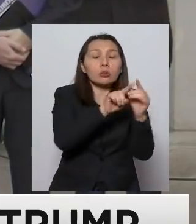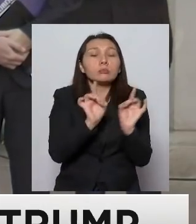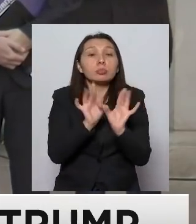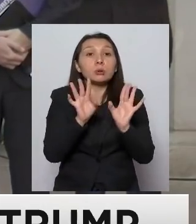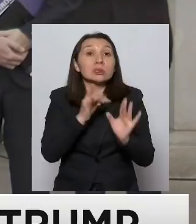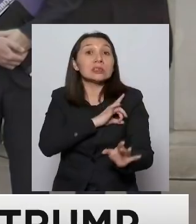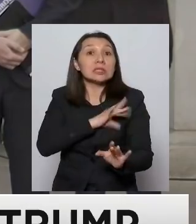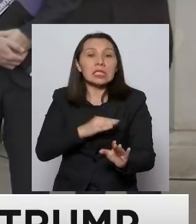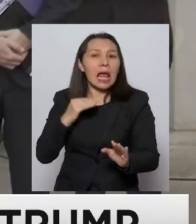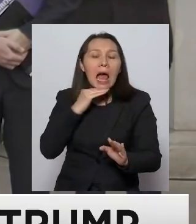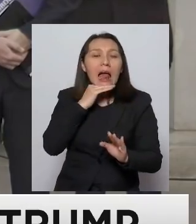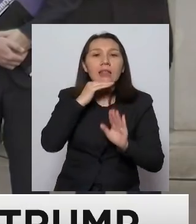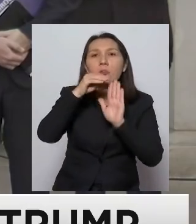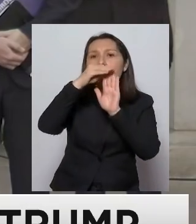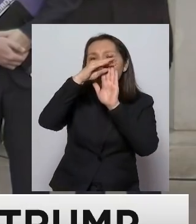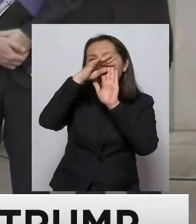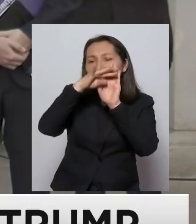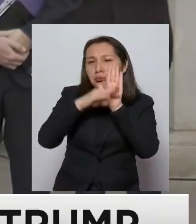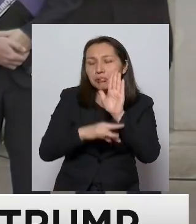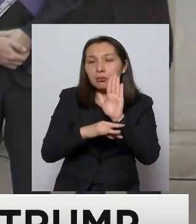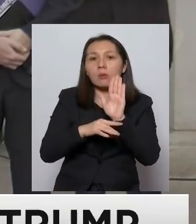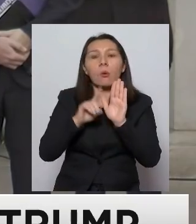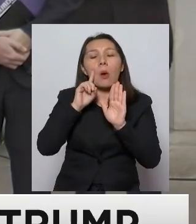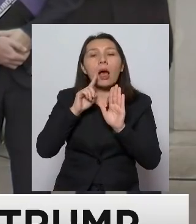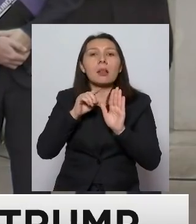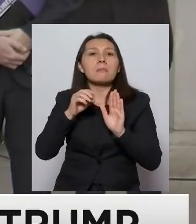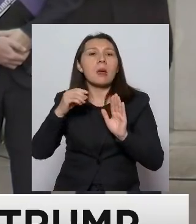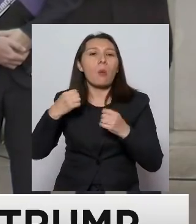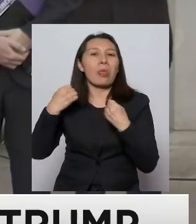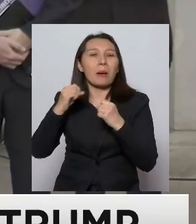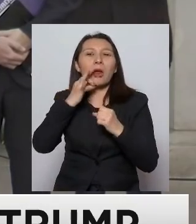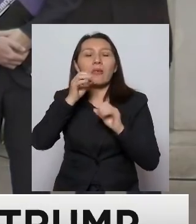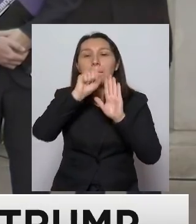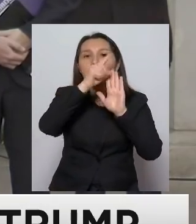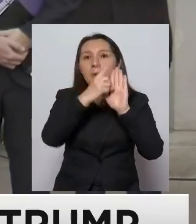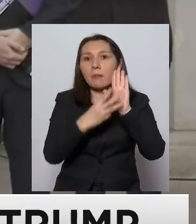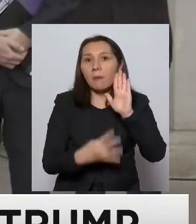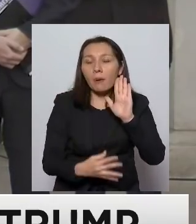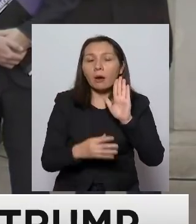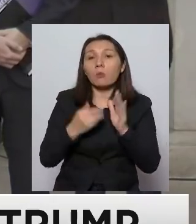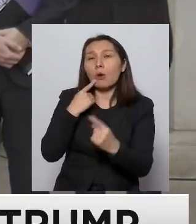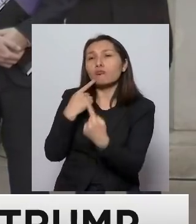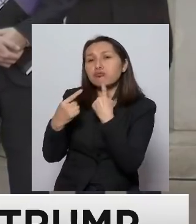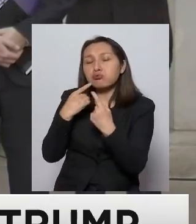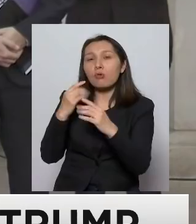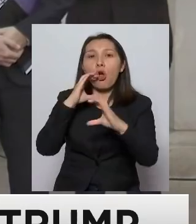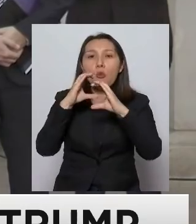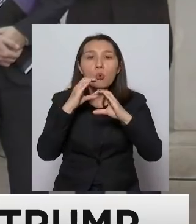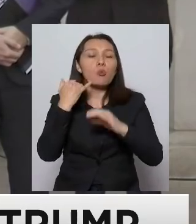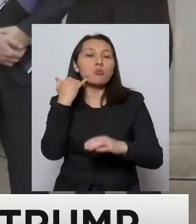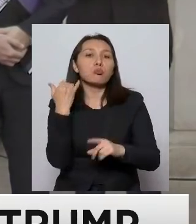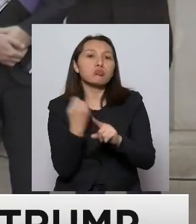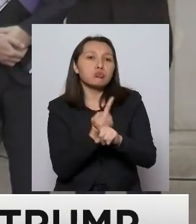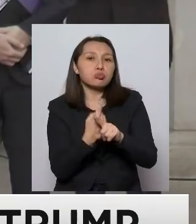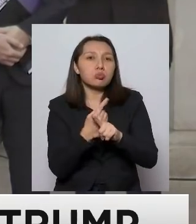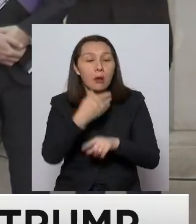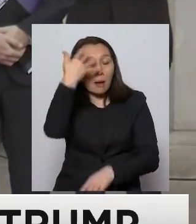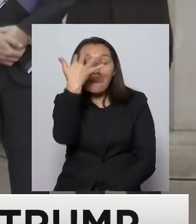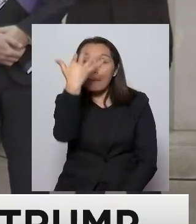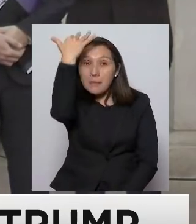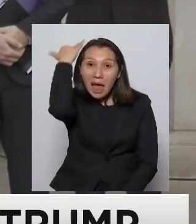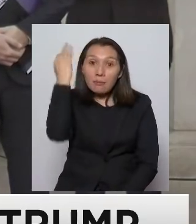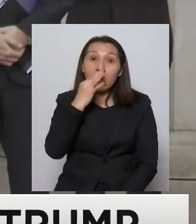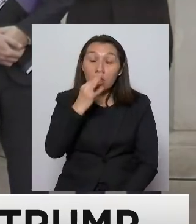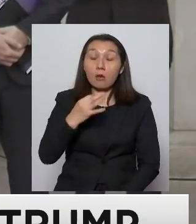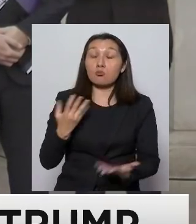lugar, en la pole position, como se dice en deporte. Y eso lo conversamos con el presidente Trump porque él está muy optimista, como lo